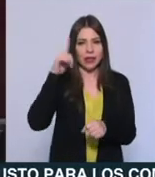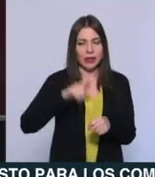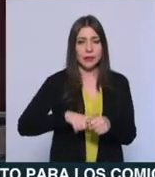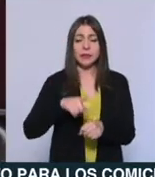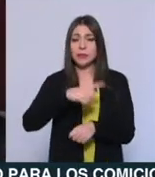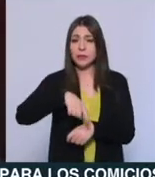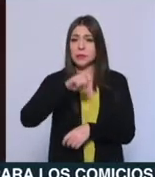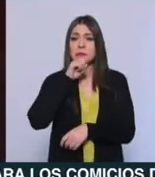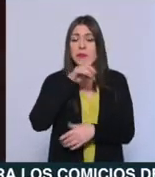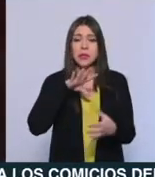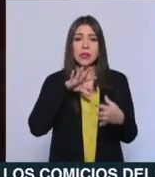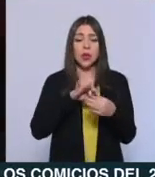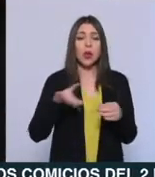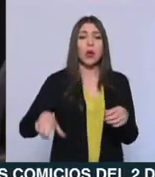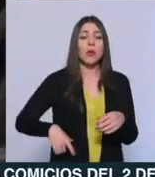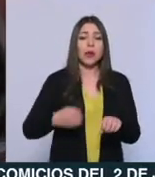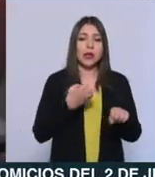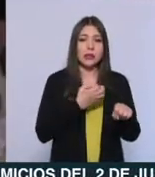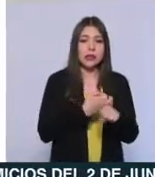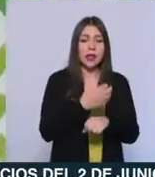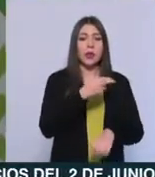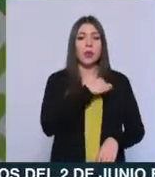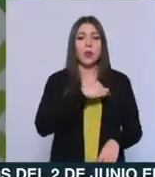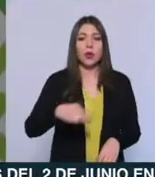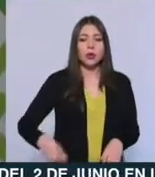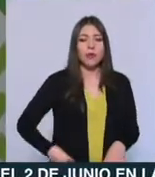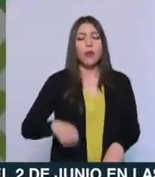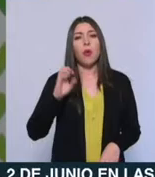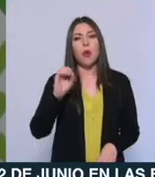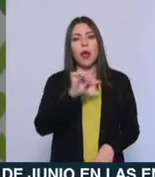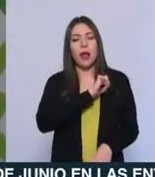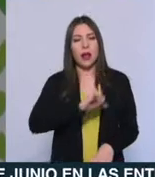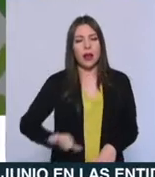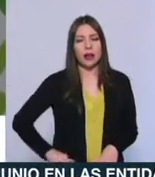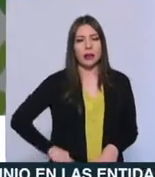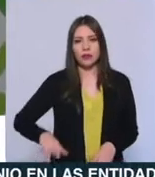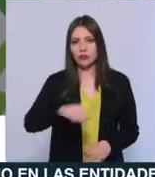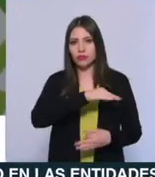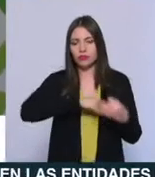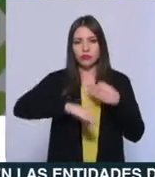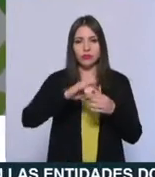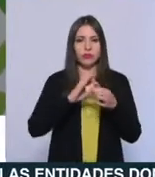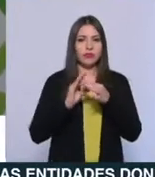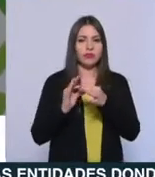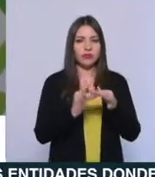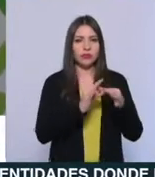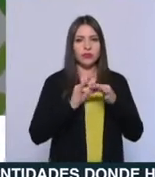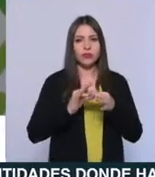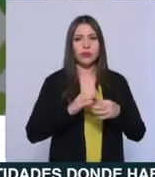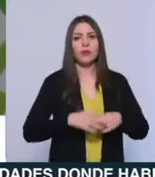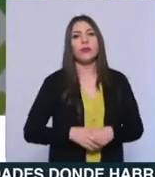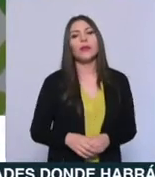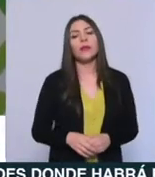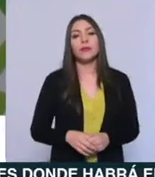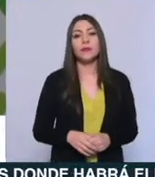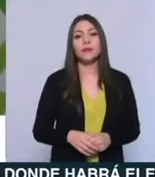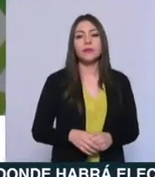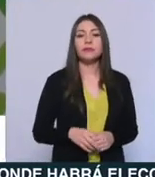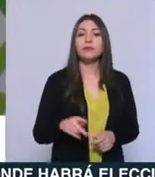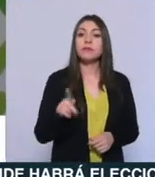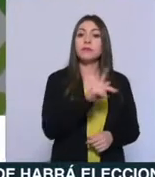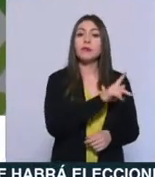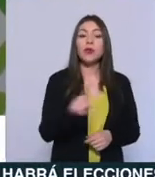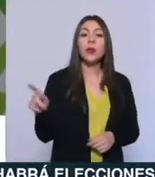estatales, municipales y de alcaldías. ¿Qué vamos a parar? El 50% de los